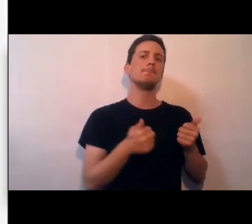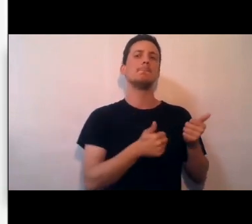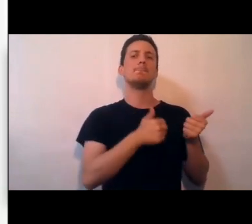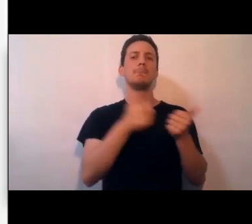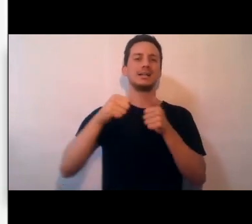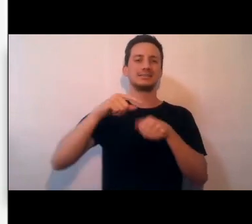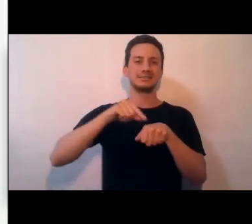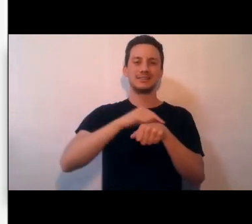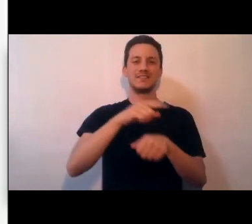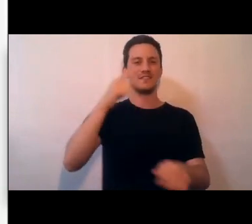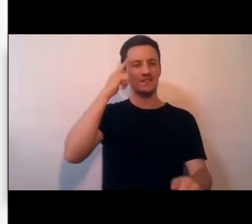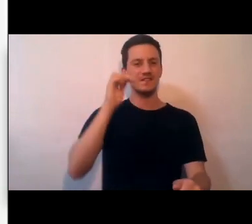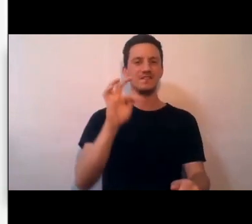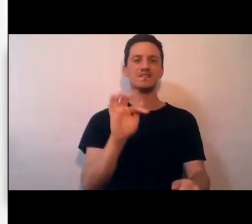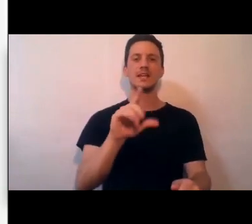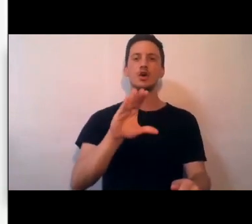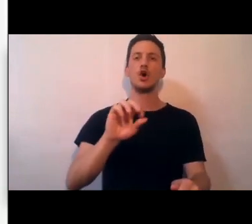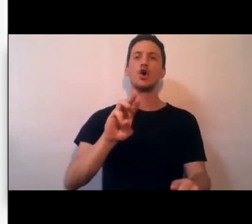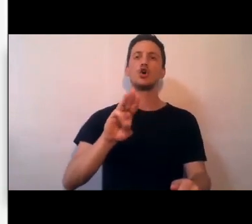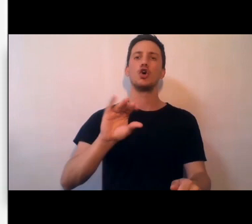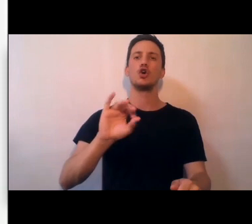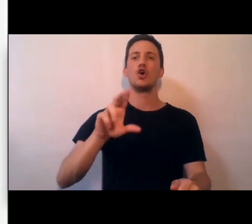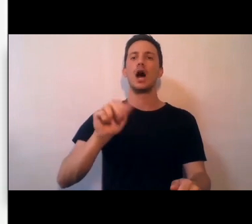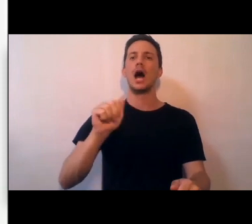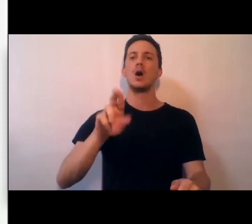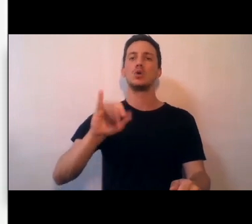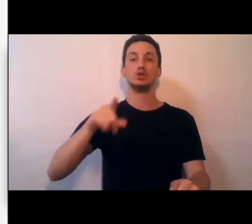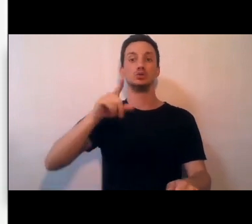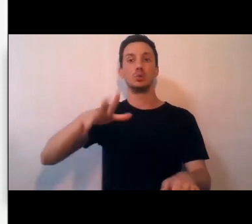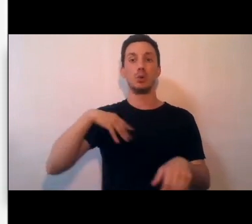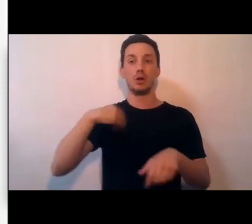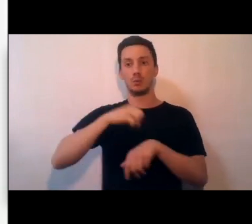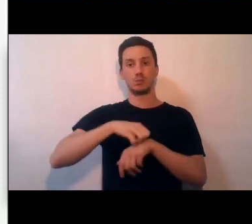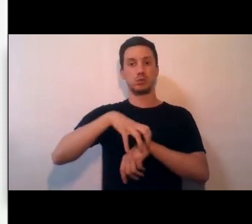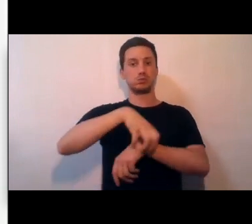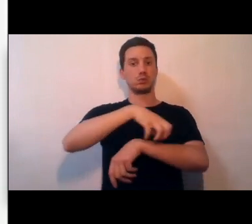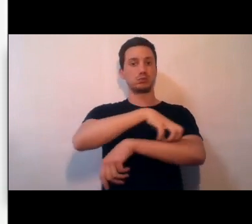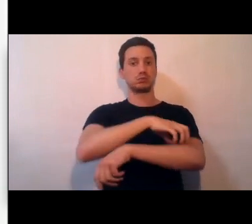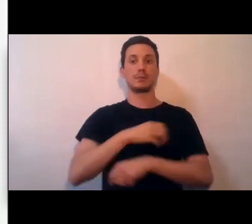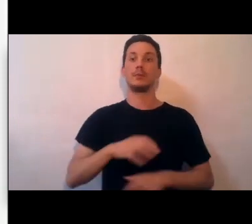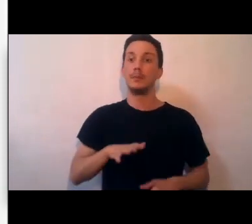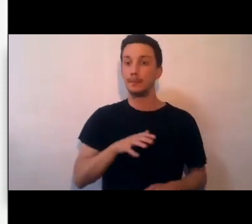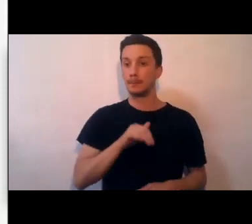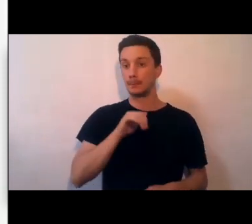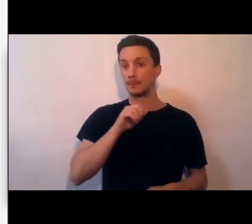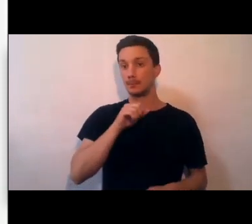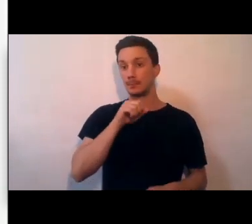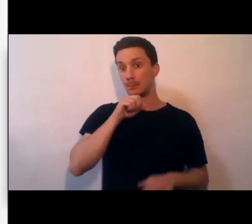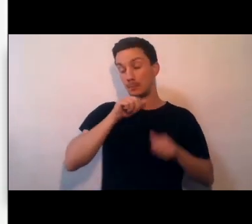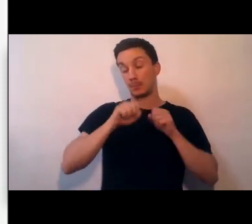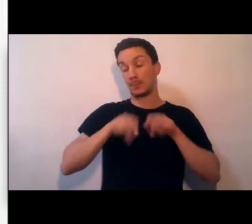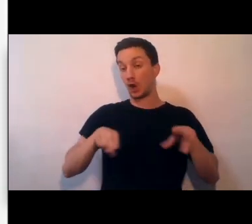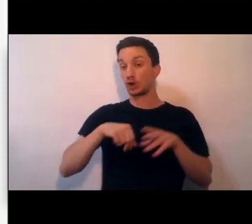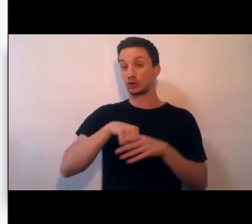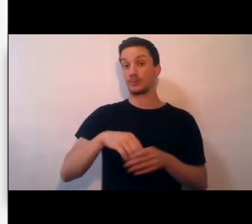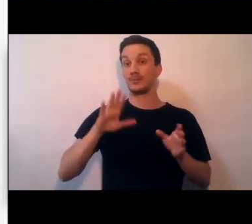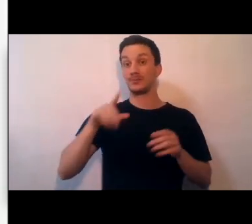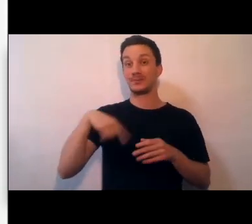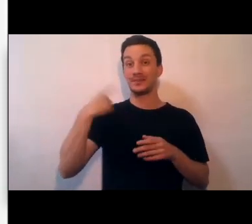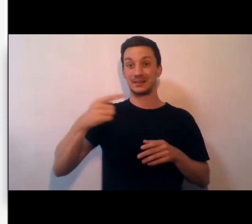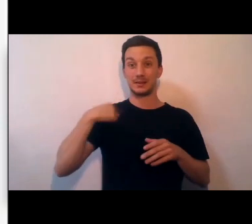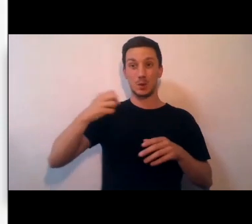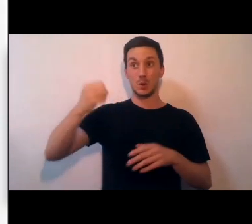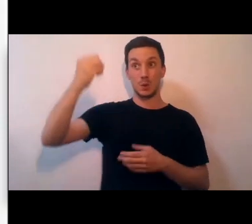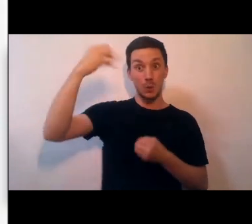aureus y al rascarse pueden sobreinfectarse. Y además facilita la penetración posterior al baño de